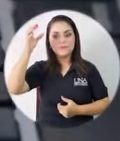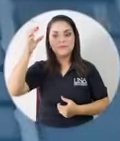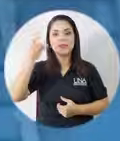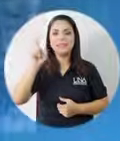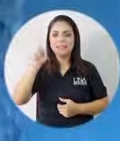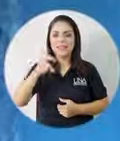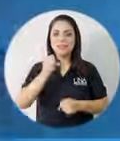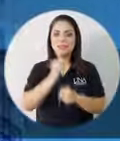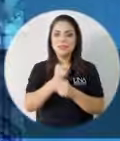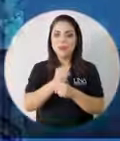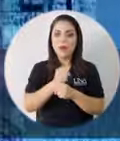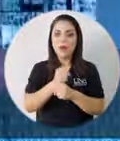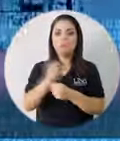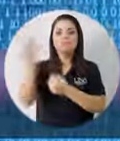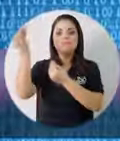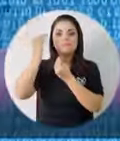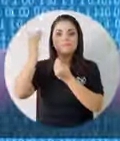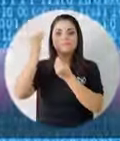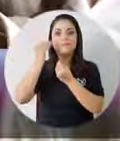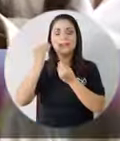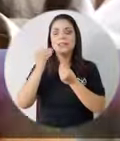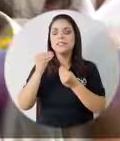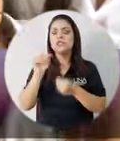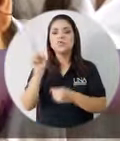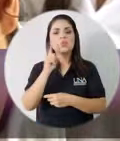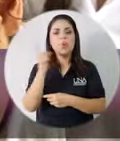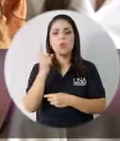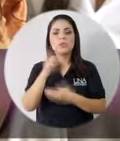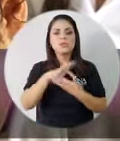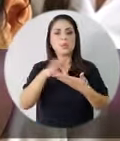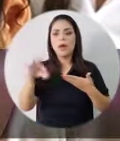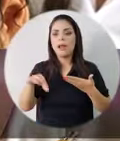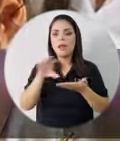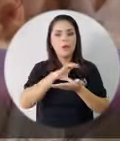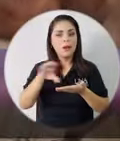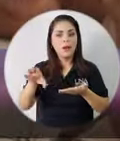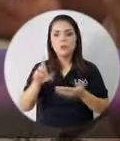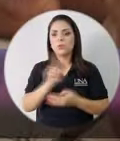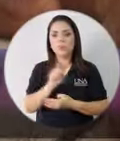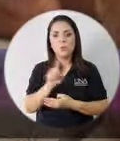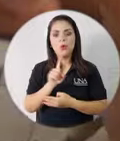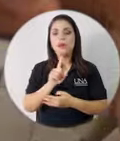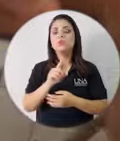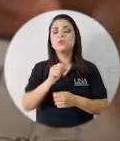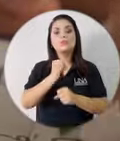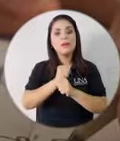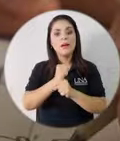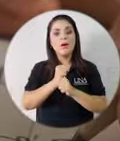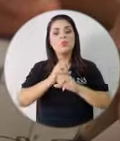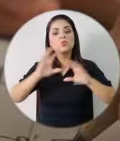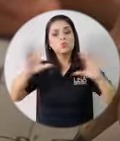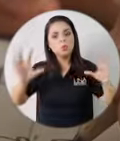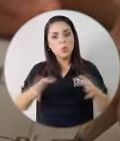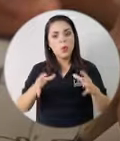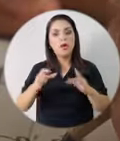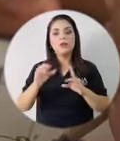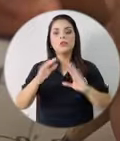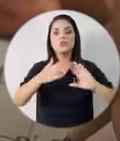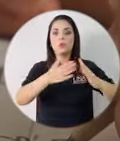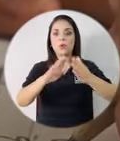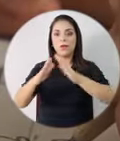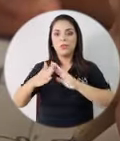cultura. Hay que hacer un trabajo formativo que va más allá de escuelas y colegios. Claro. Implica un trabajo